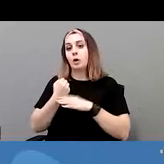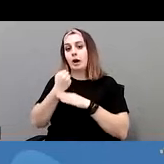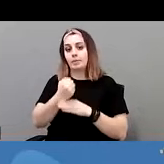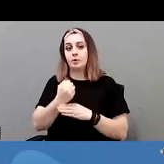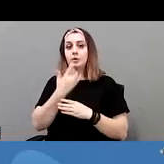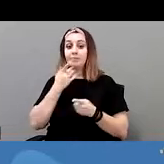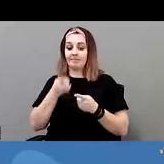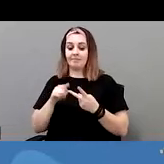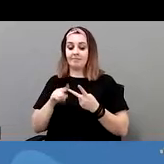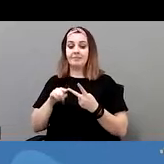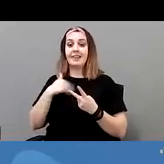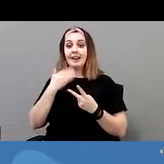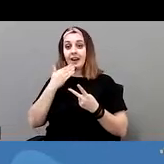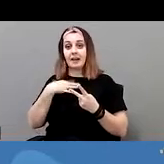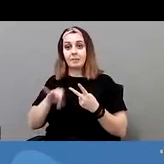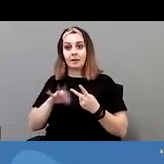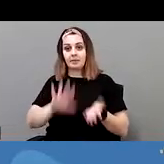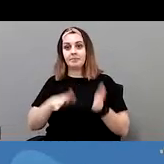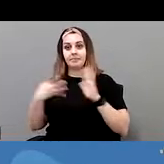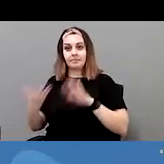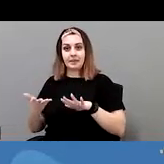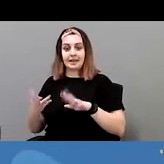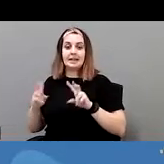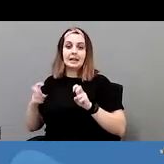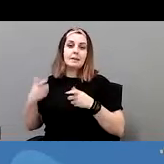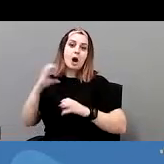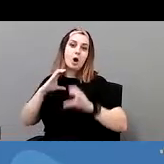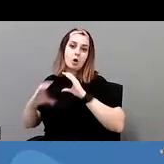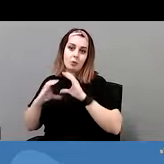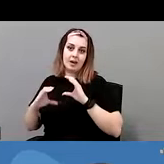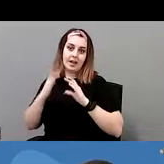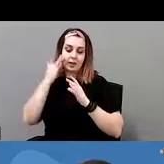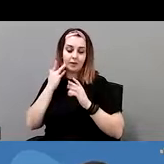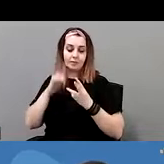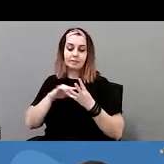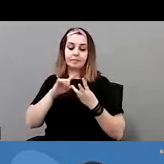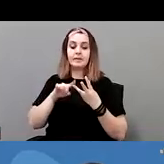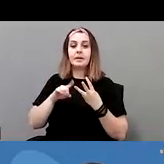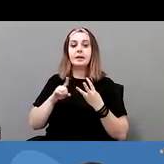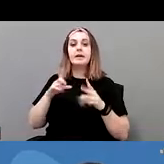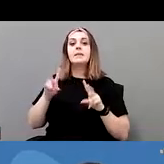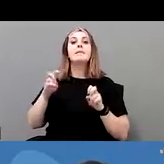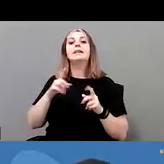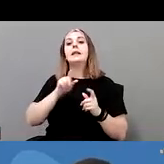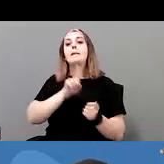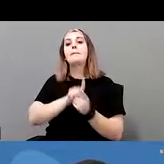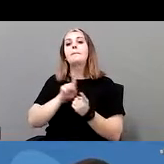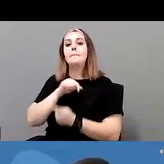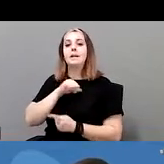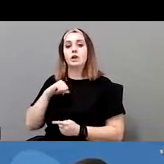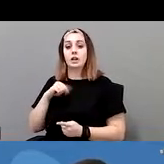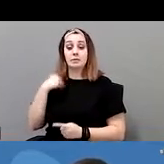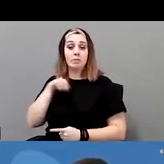del cual se puede materializar, ¿no?, lo que es la parte de la comunicación, y luego la parte de la personalización, porque como bien hemos